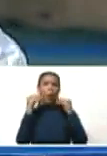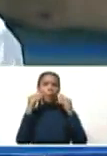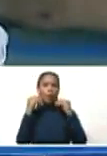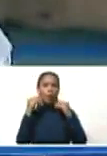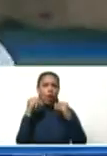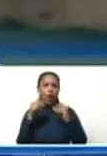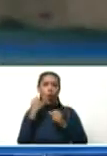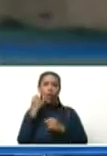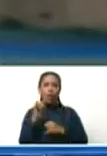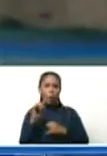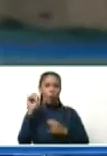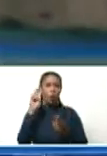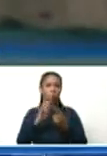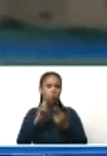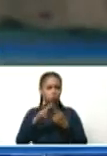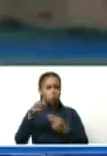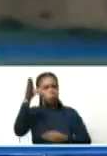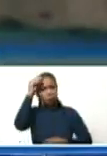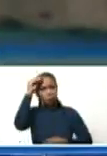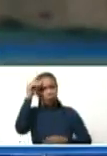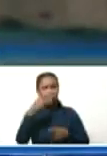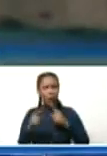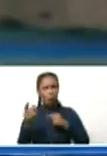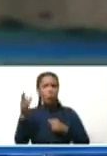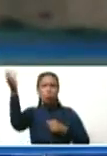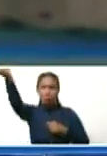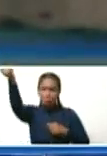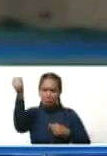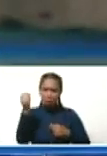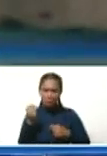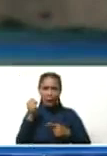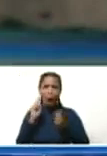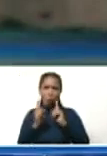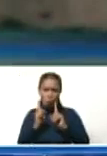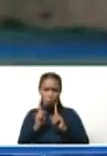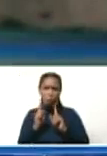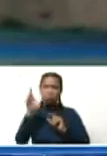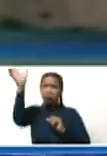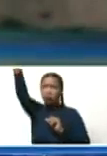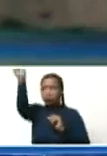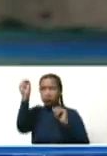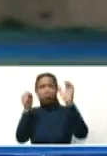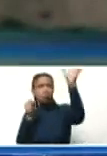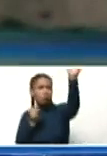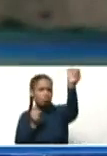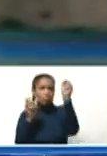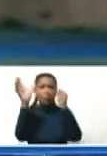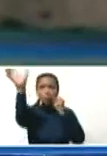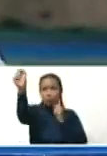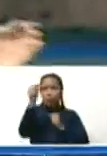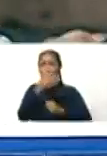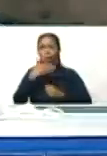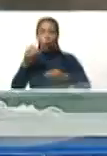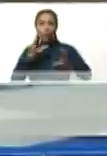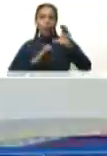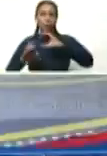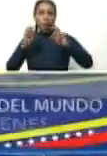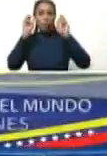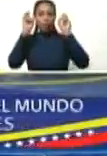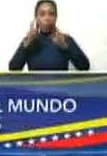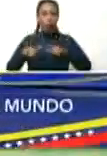los idiomas, el conocimiento. Pero vamos a traernos a los mejores científicos, área por área